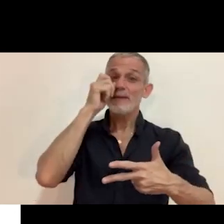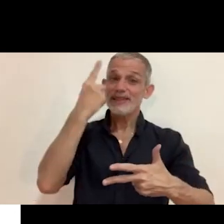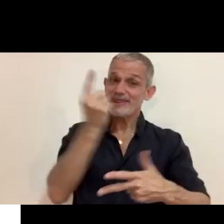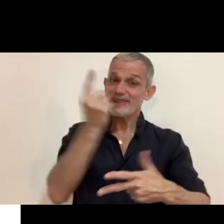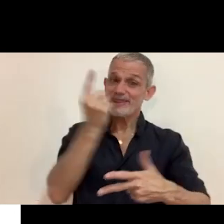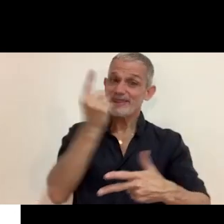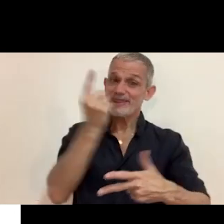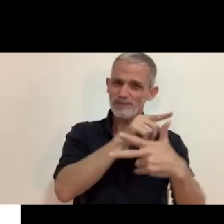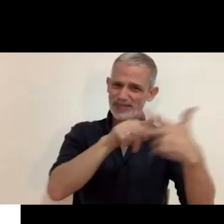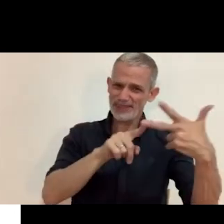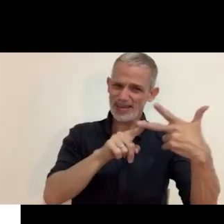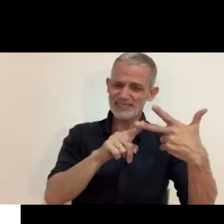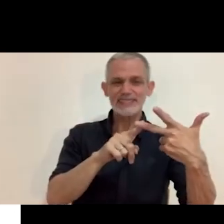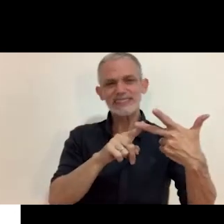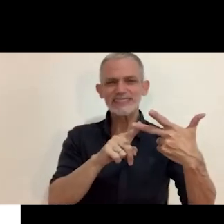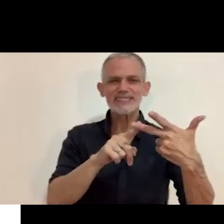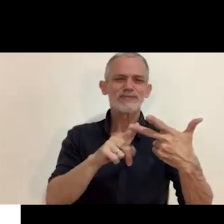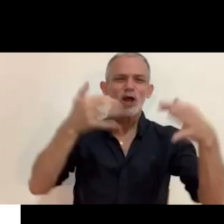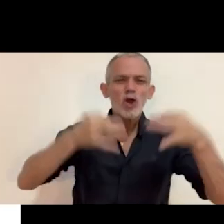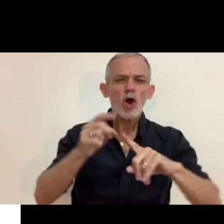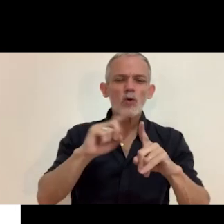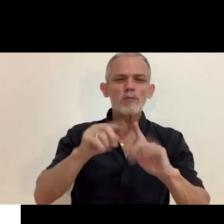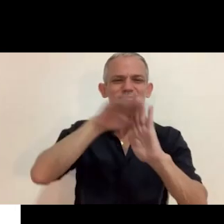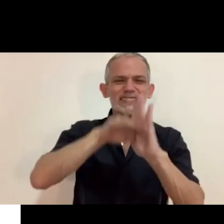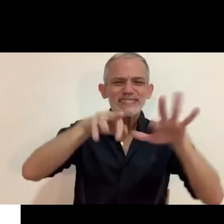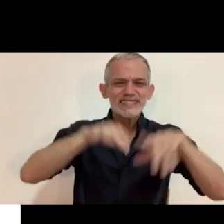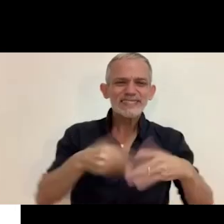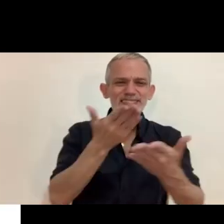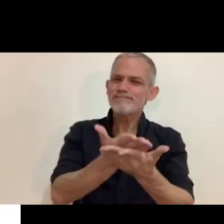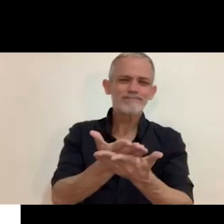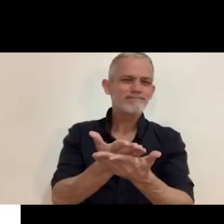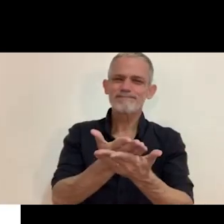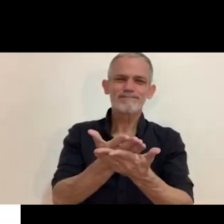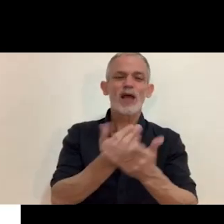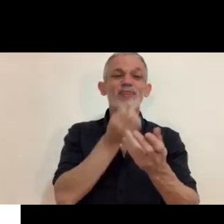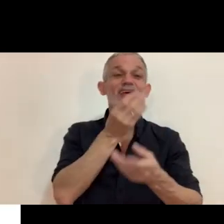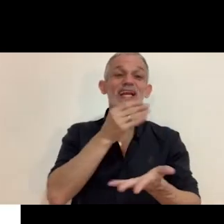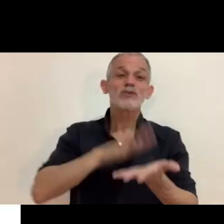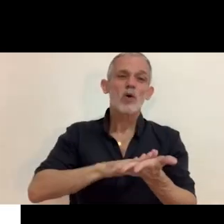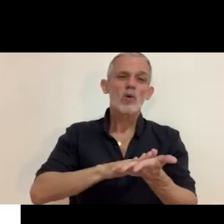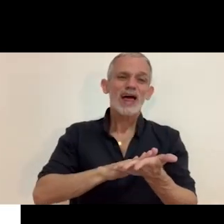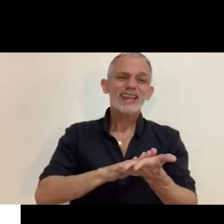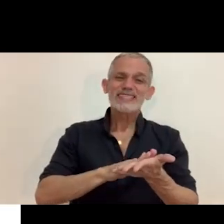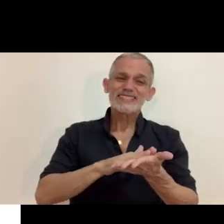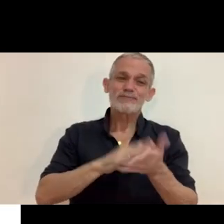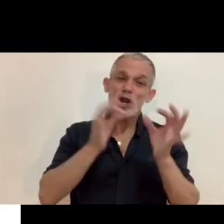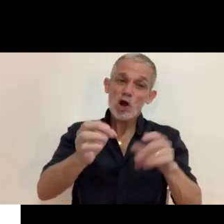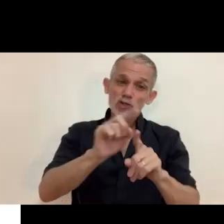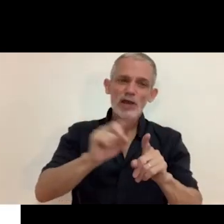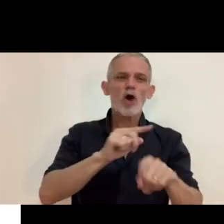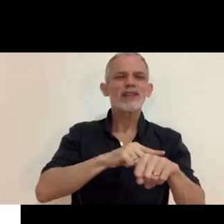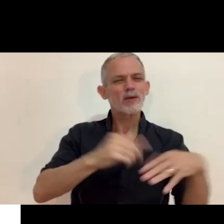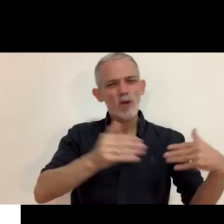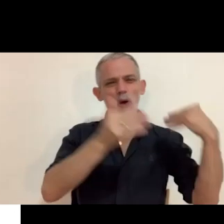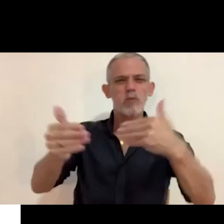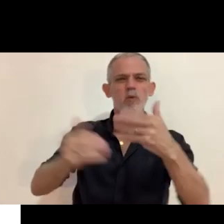hubiera logrado cumplir con el deber formal de presentar la declaración jurada, se prorroga el plazo hasta